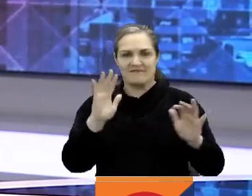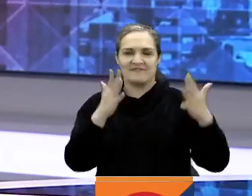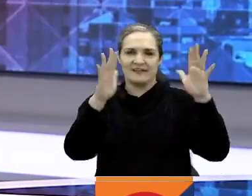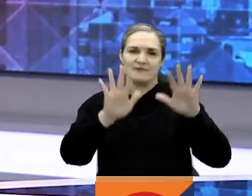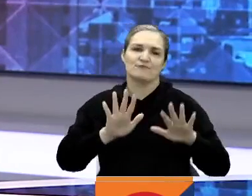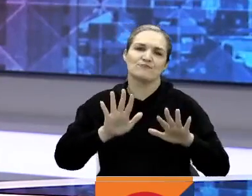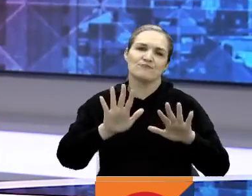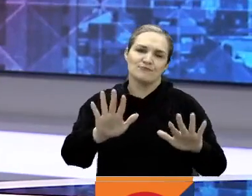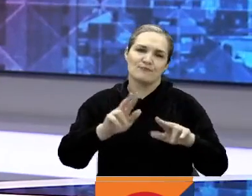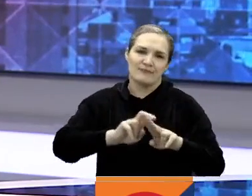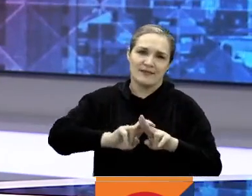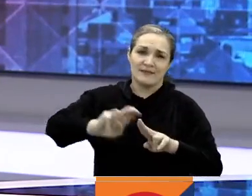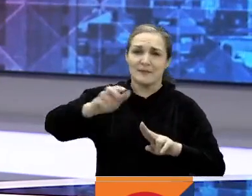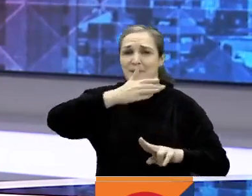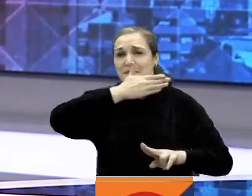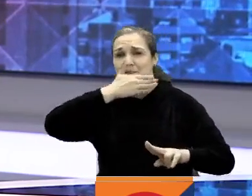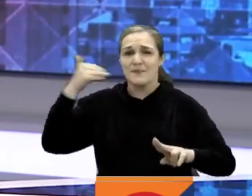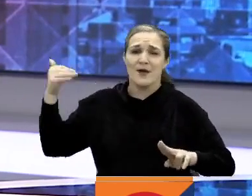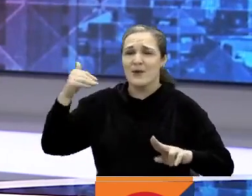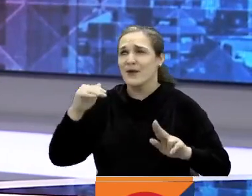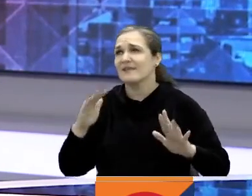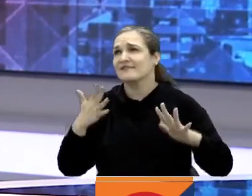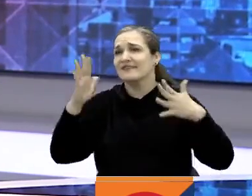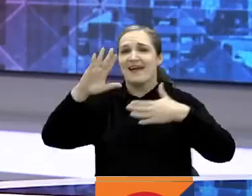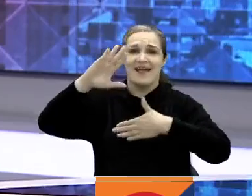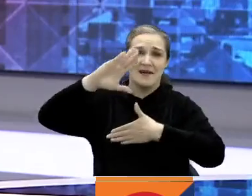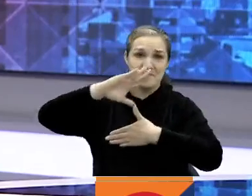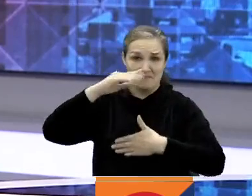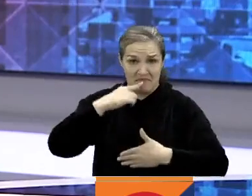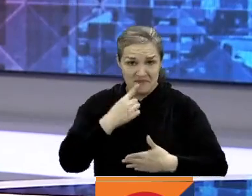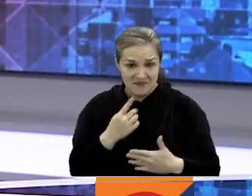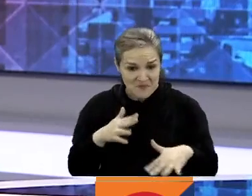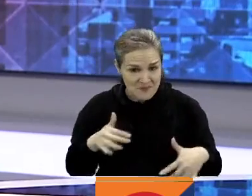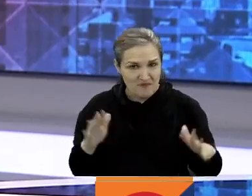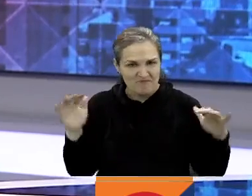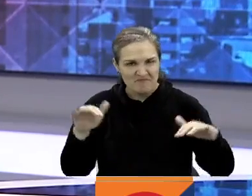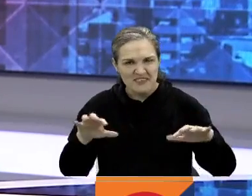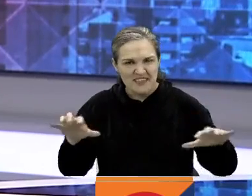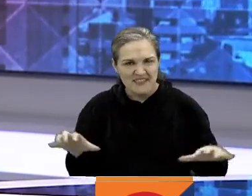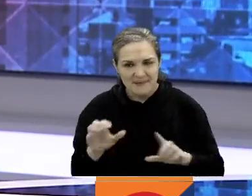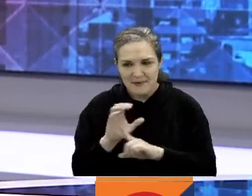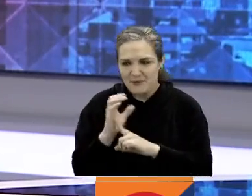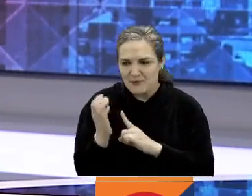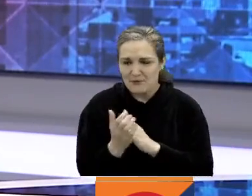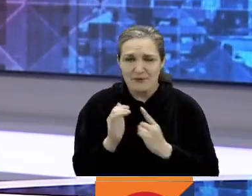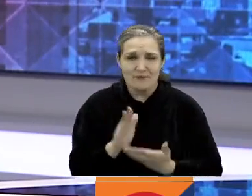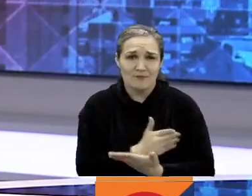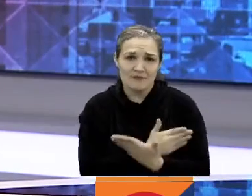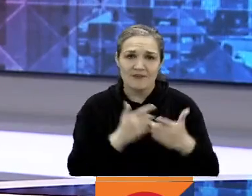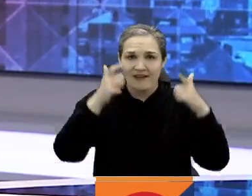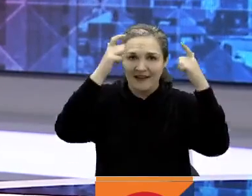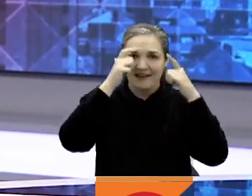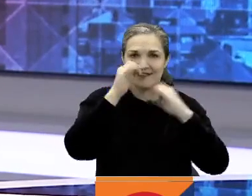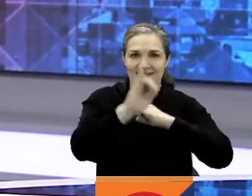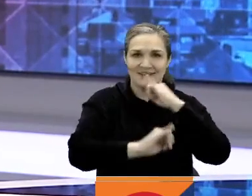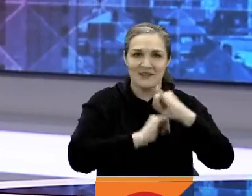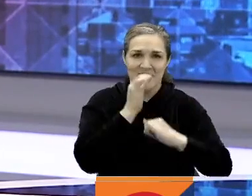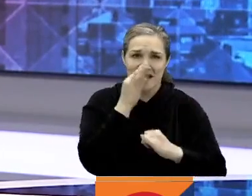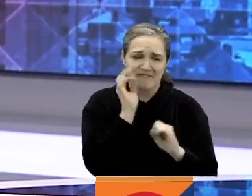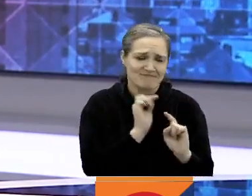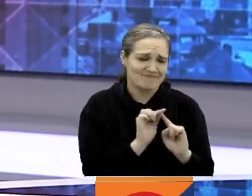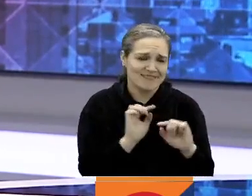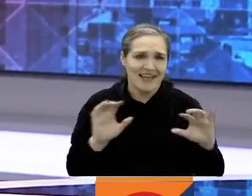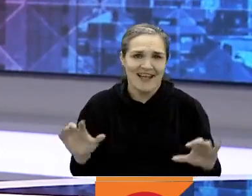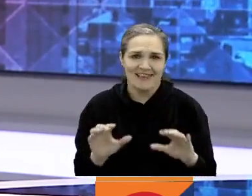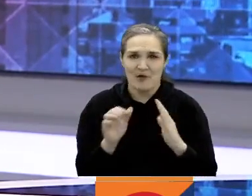como la mejor feria de América. Más de 300 eventos culturales, conciertos y el tradicional reinado internacional del café hacen parte